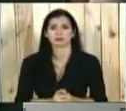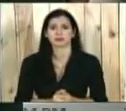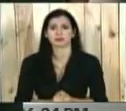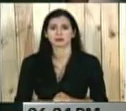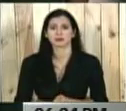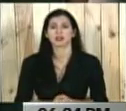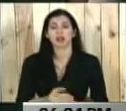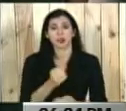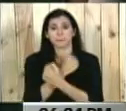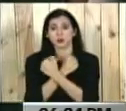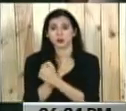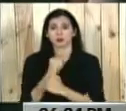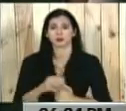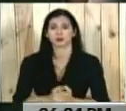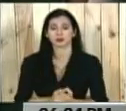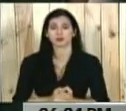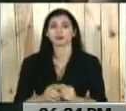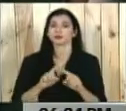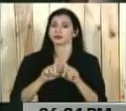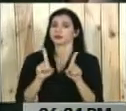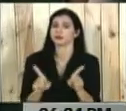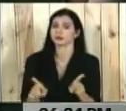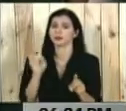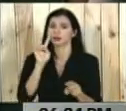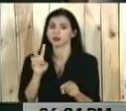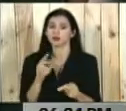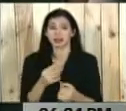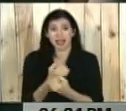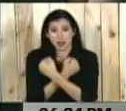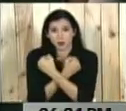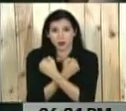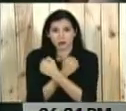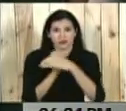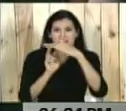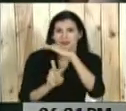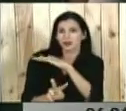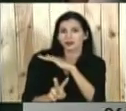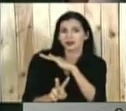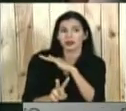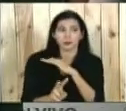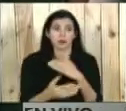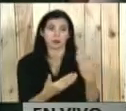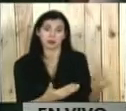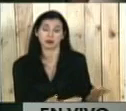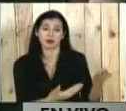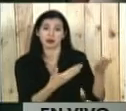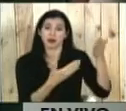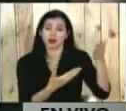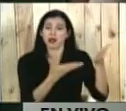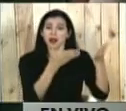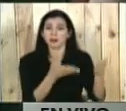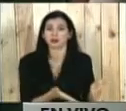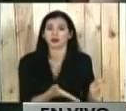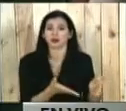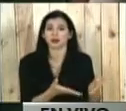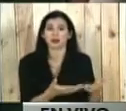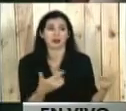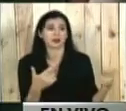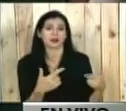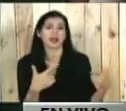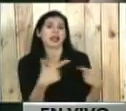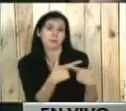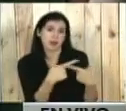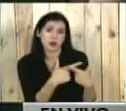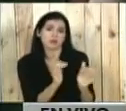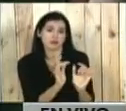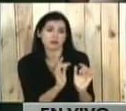El amor. Es distinto ver con los ojos del amor al adversario que verlo con los ojos del odio. Yo